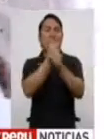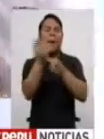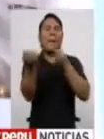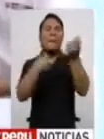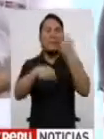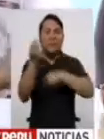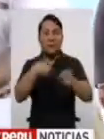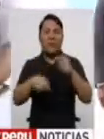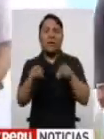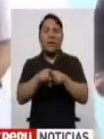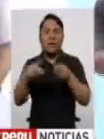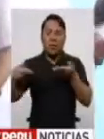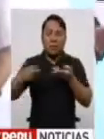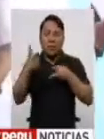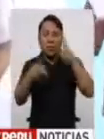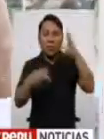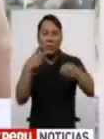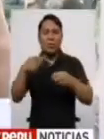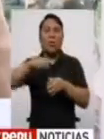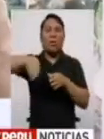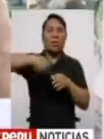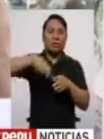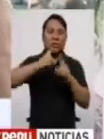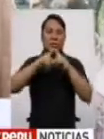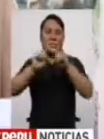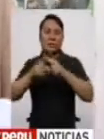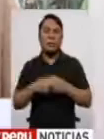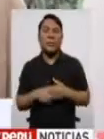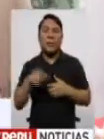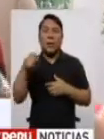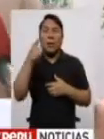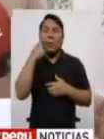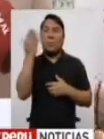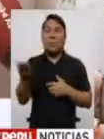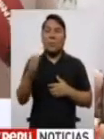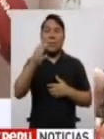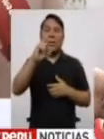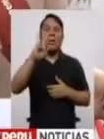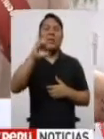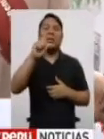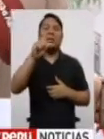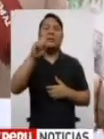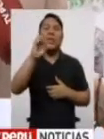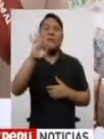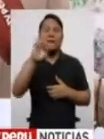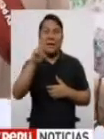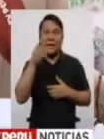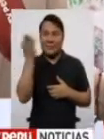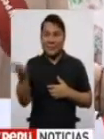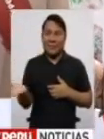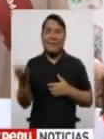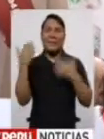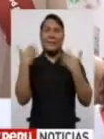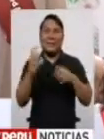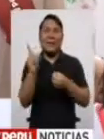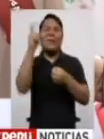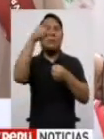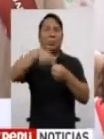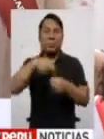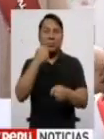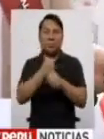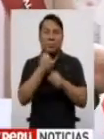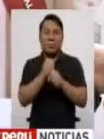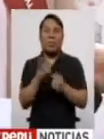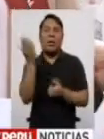ventas, corte y confección y cocina. Ahorita a Christopher. Nuestro compañero Christopher ya está dentro de nuestra